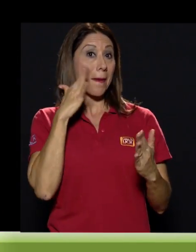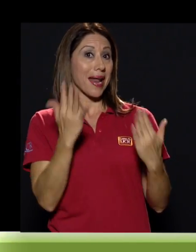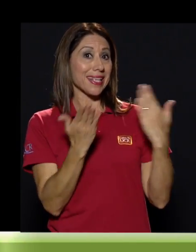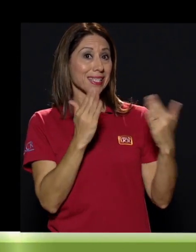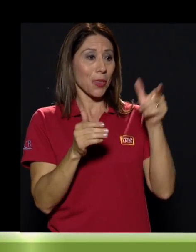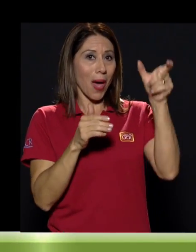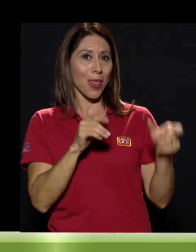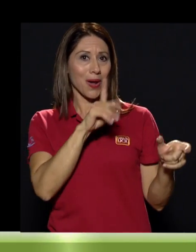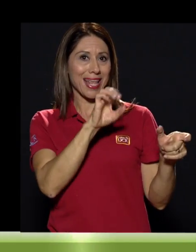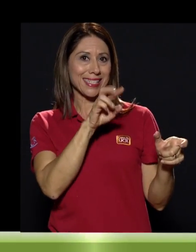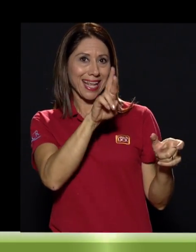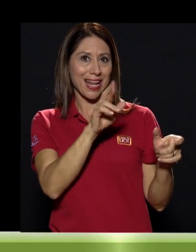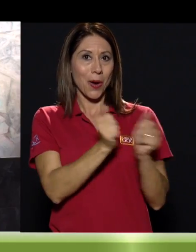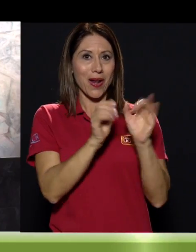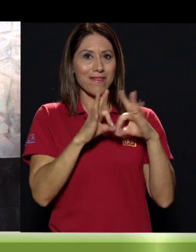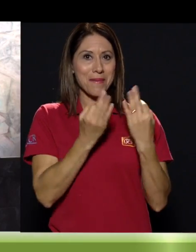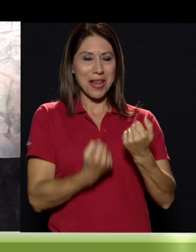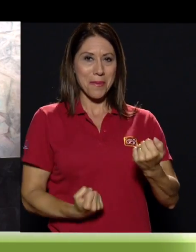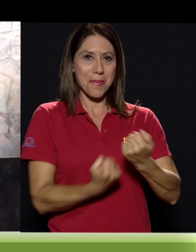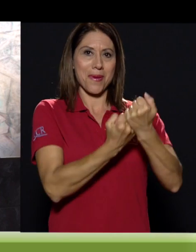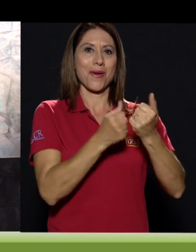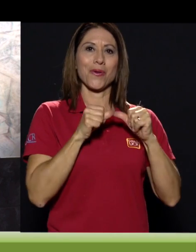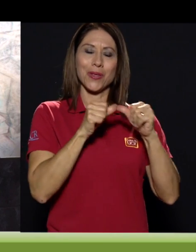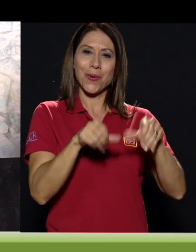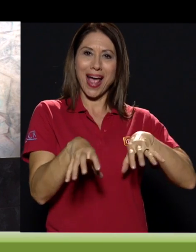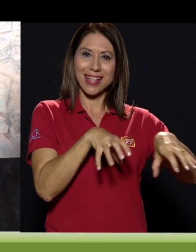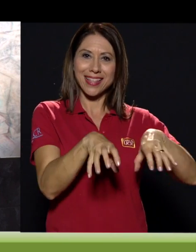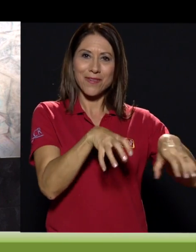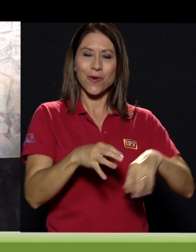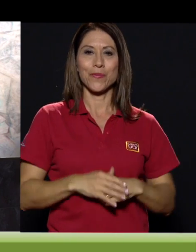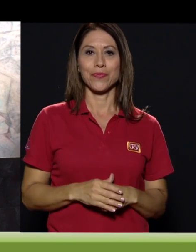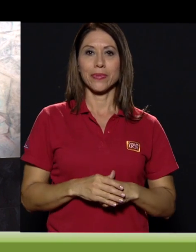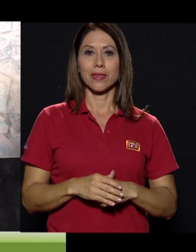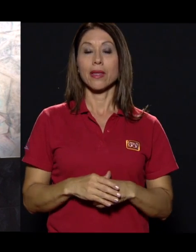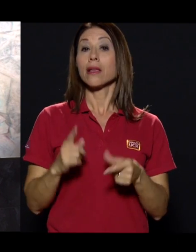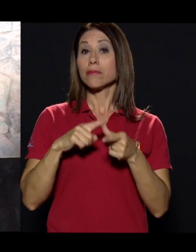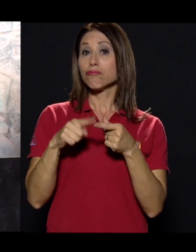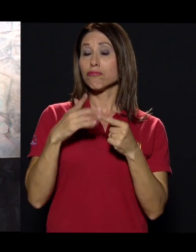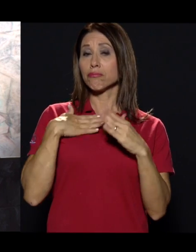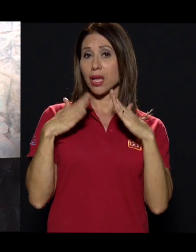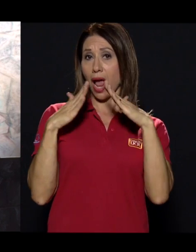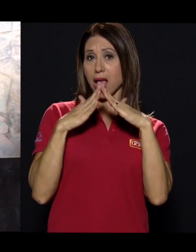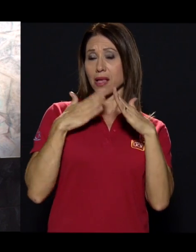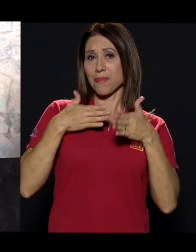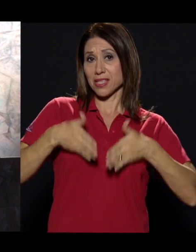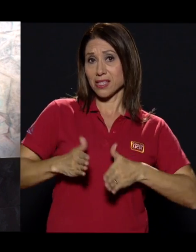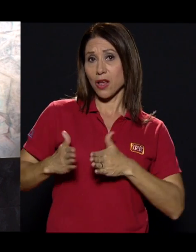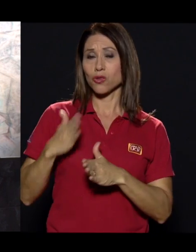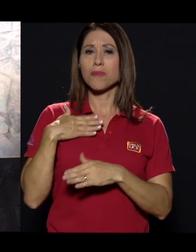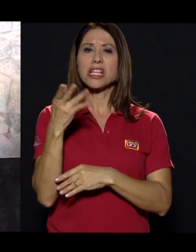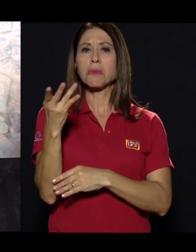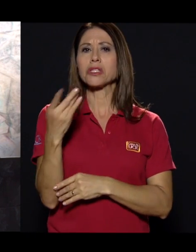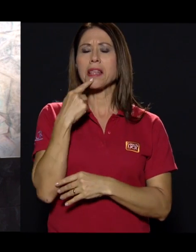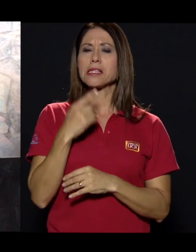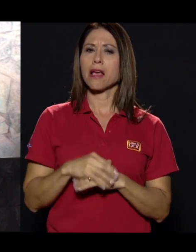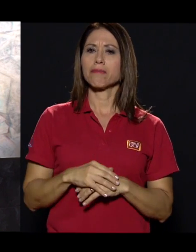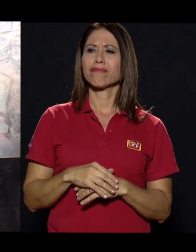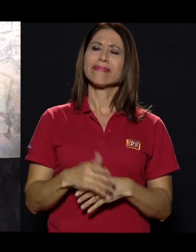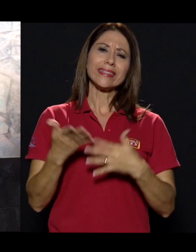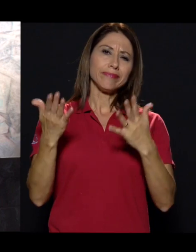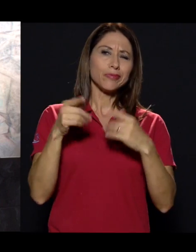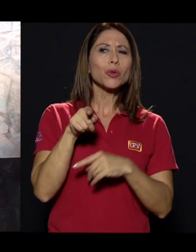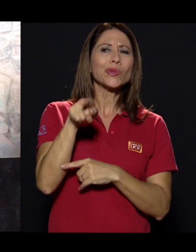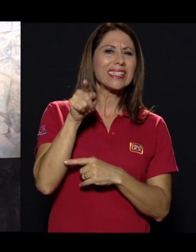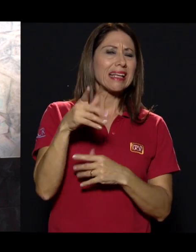su familia continúa muy activo. Entonces en mi casa, mis hijos, mi esposa decían, bueno, es que te vas a meter